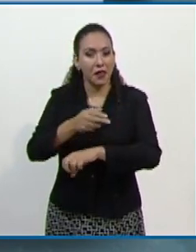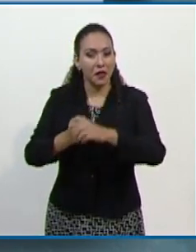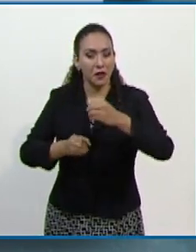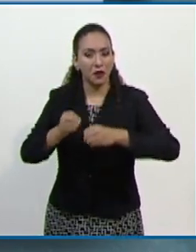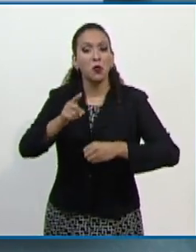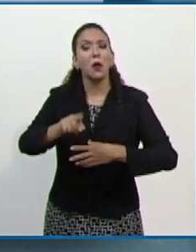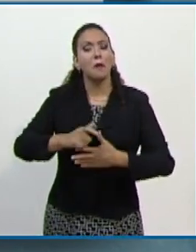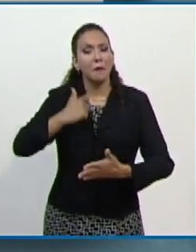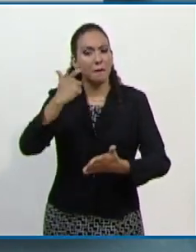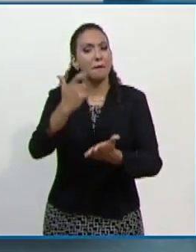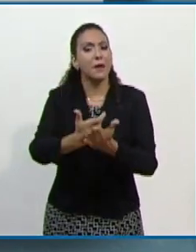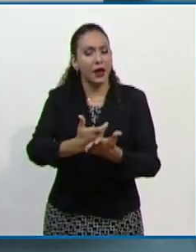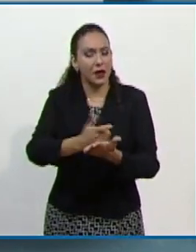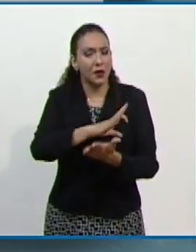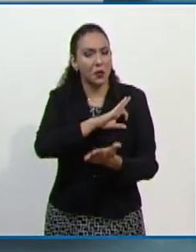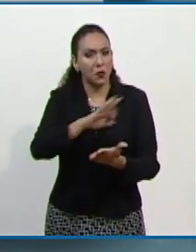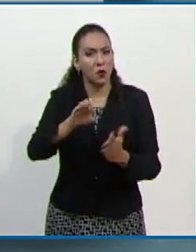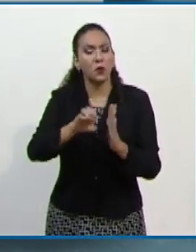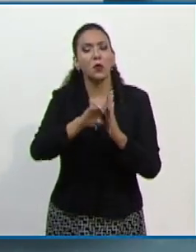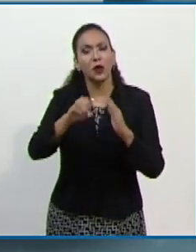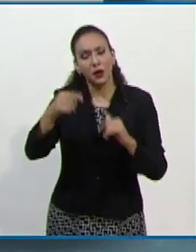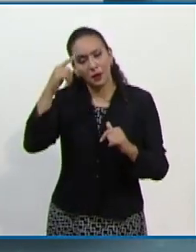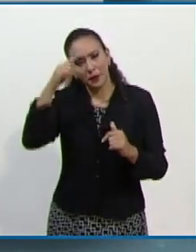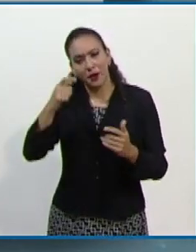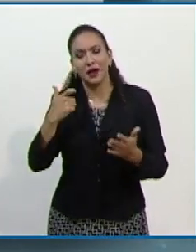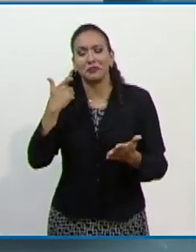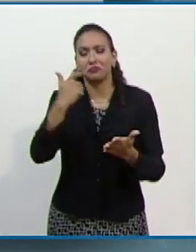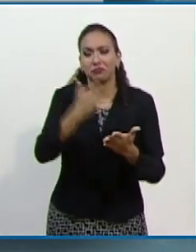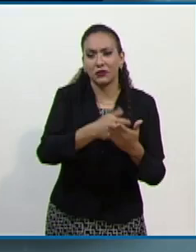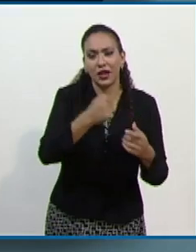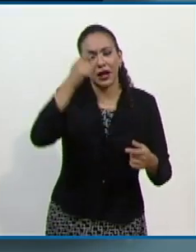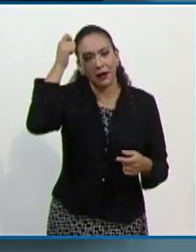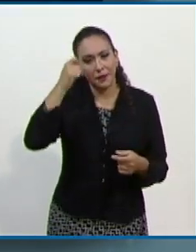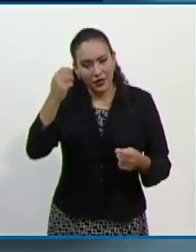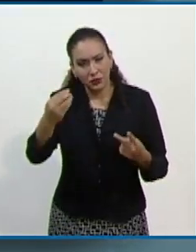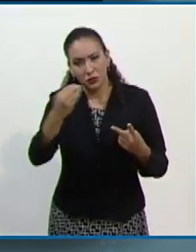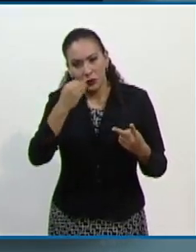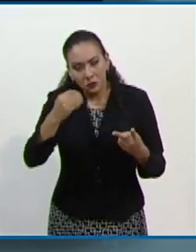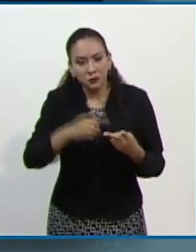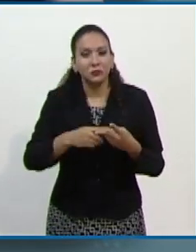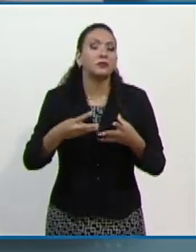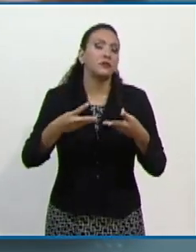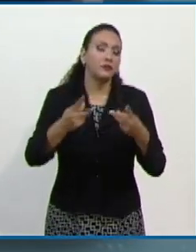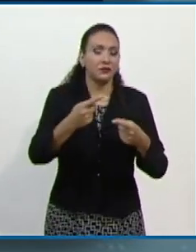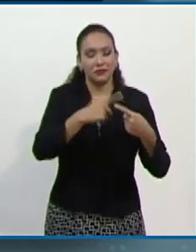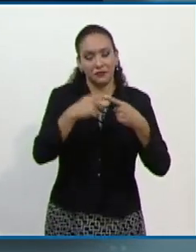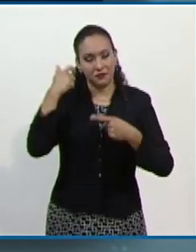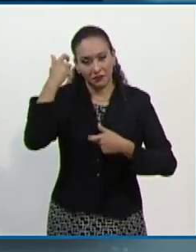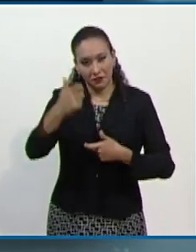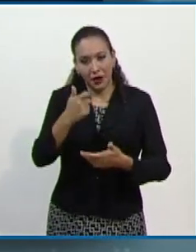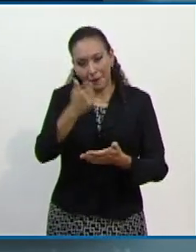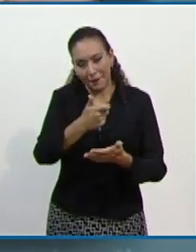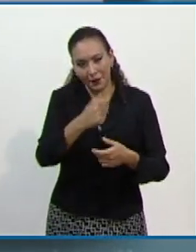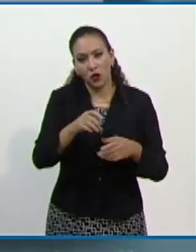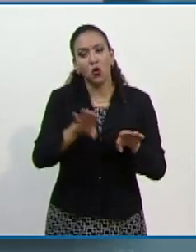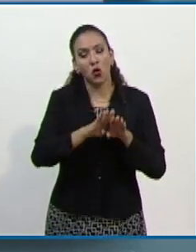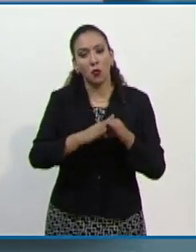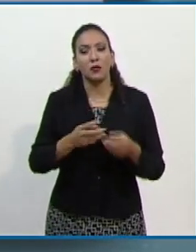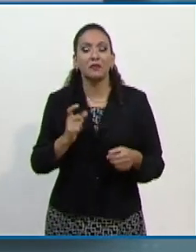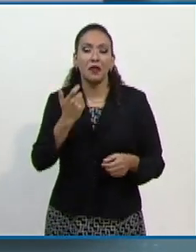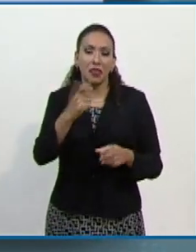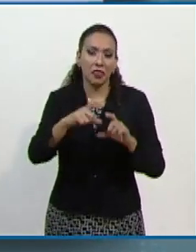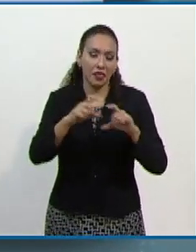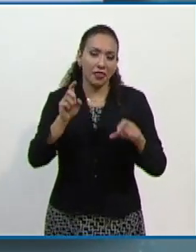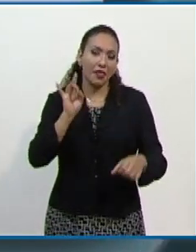los pagos por conceptos de garantías, consignaciones, pensiones alimenticias, entre otros, a través de depósito